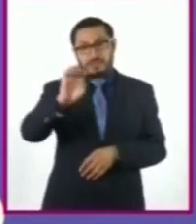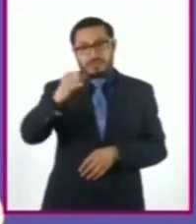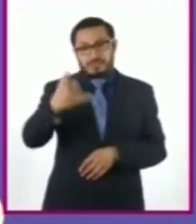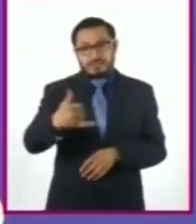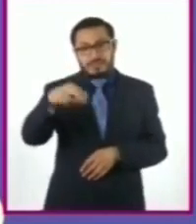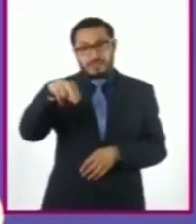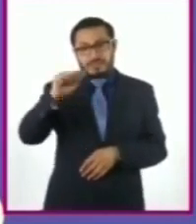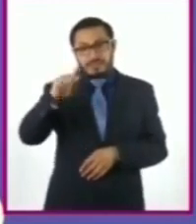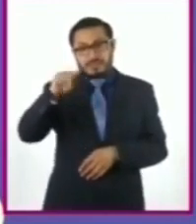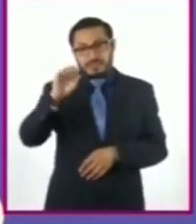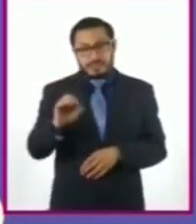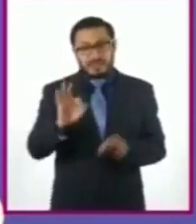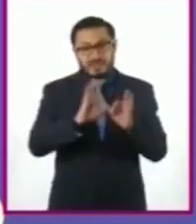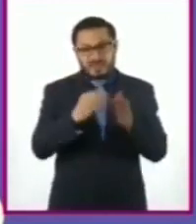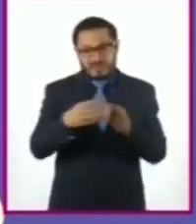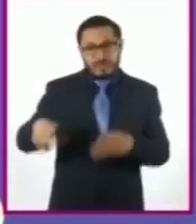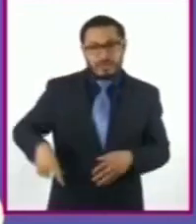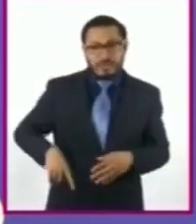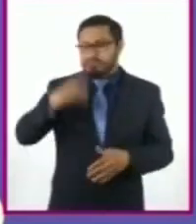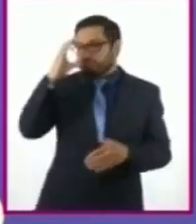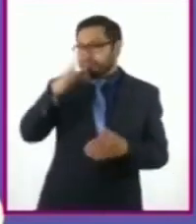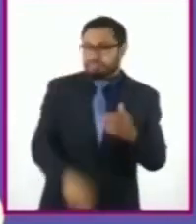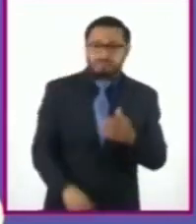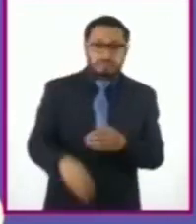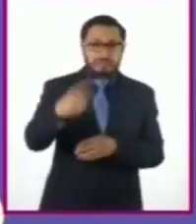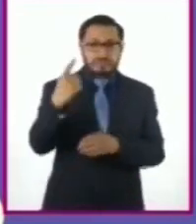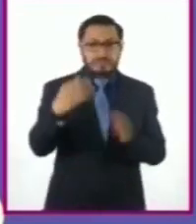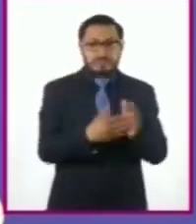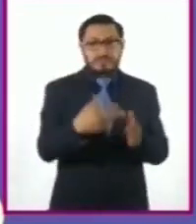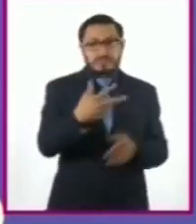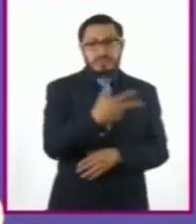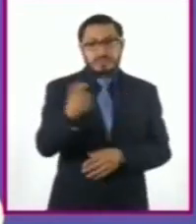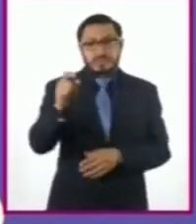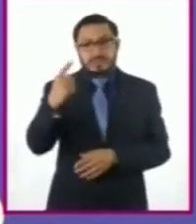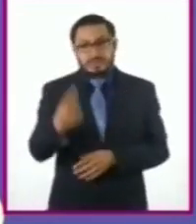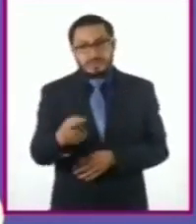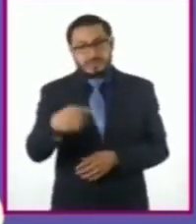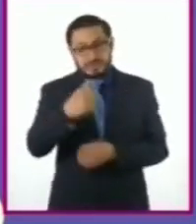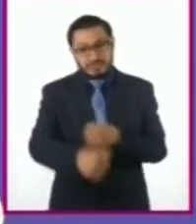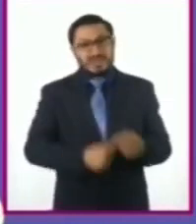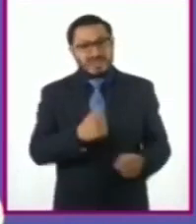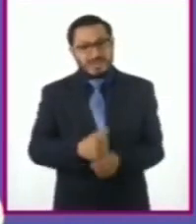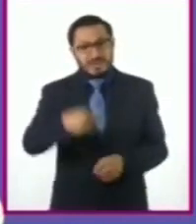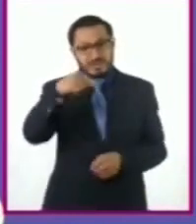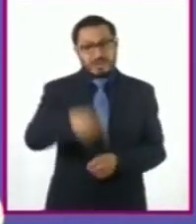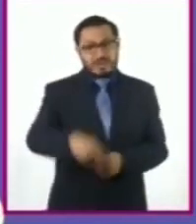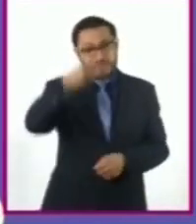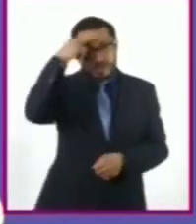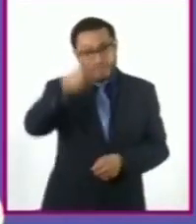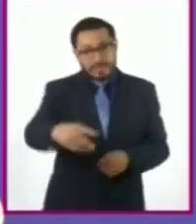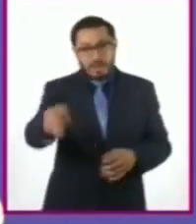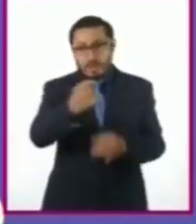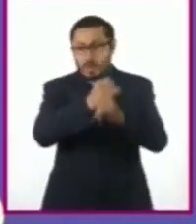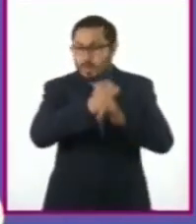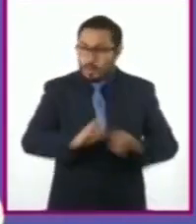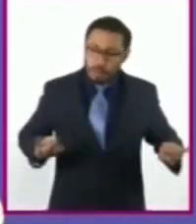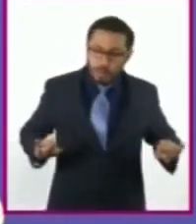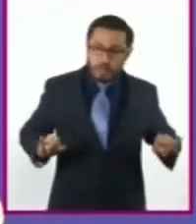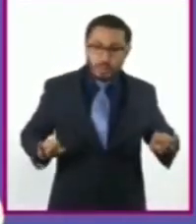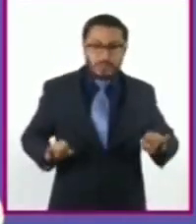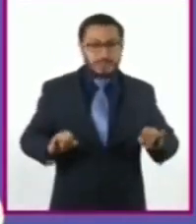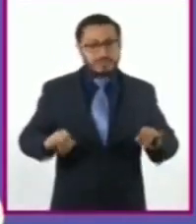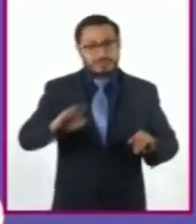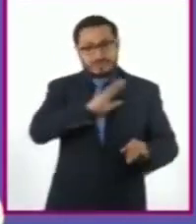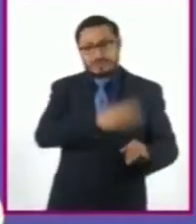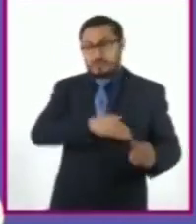en 1821, año que se logró que México se independizara de